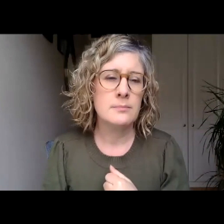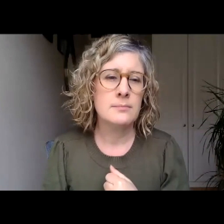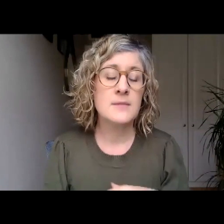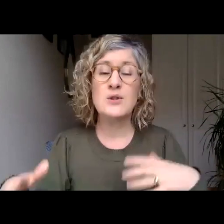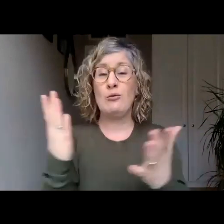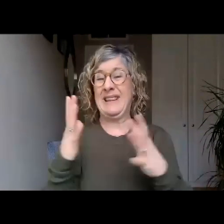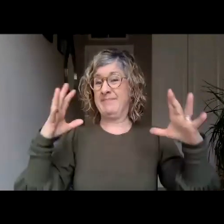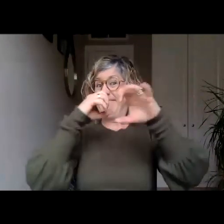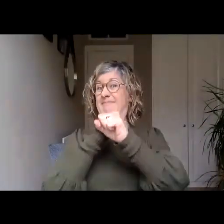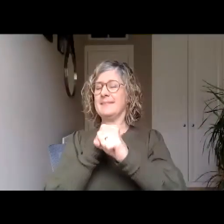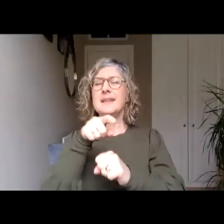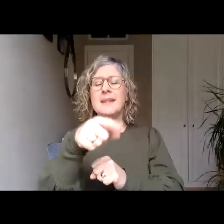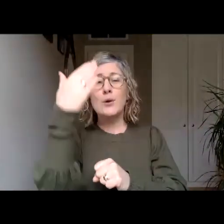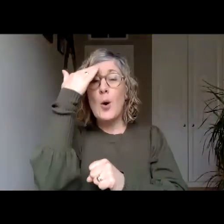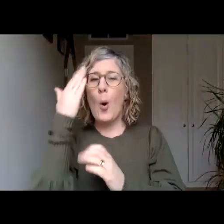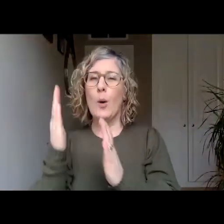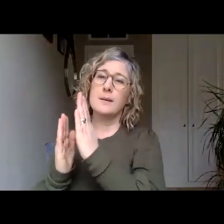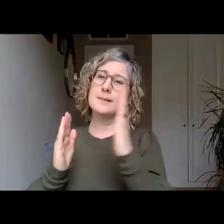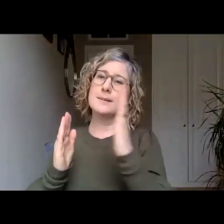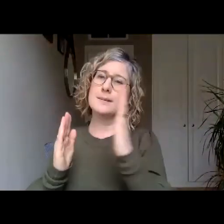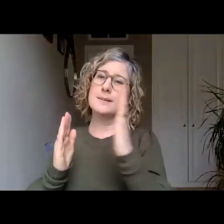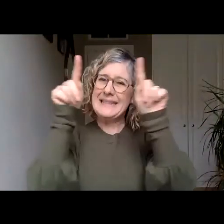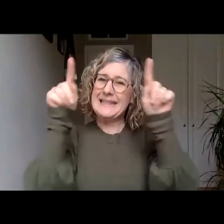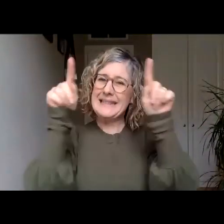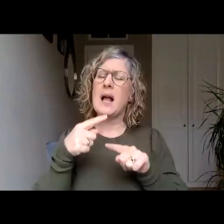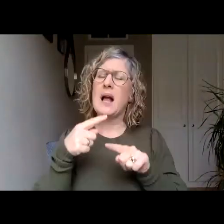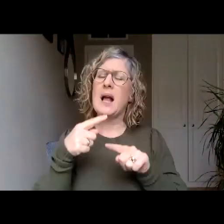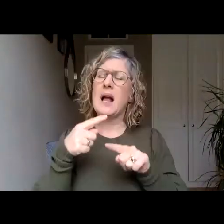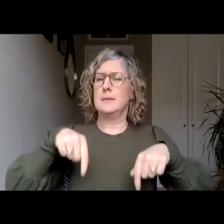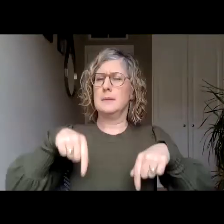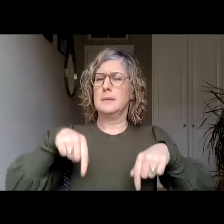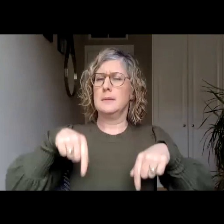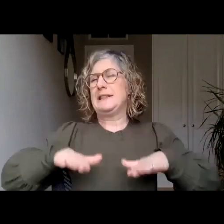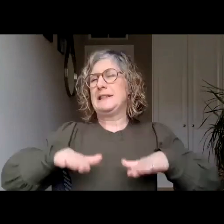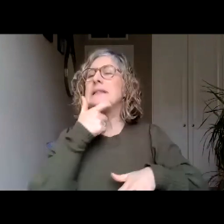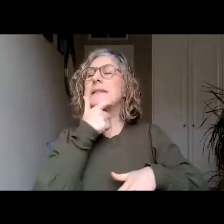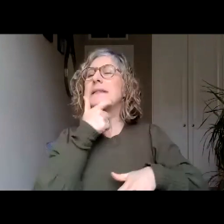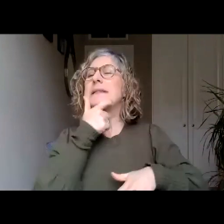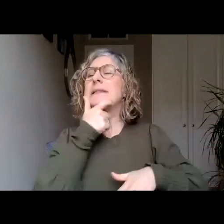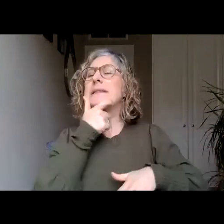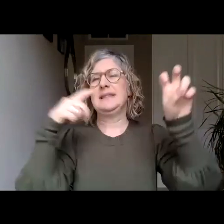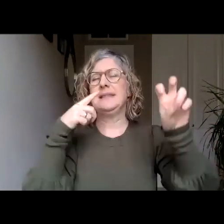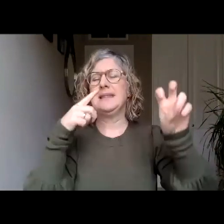conjunto con las Naciones Unidas, y es decir, estamos en ese camino de abrir brecha. En